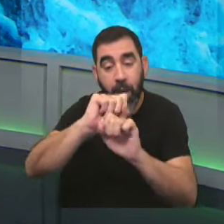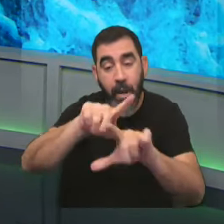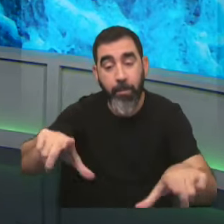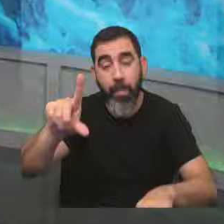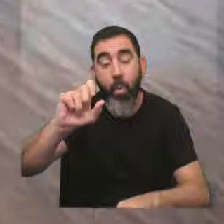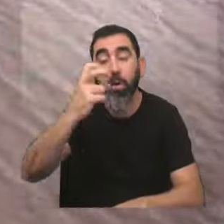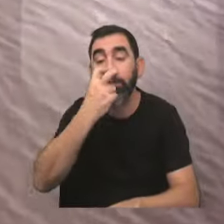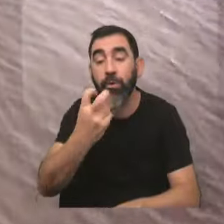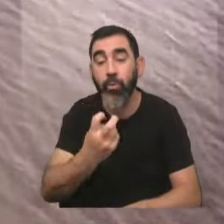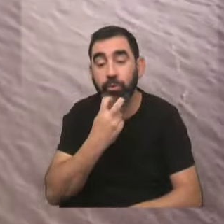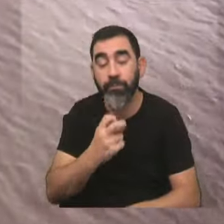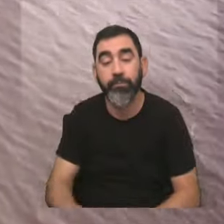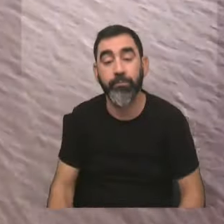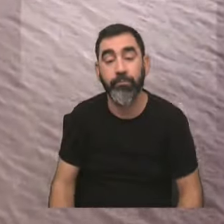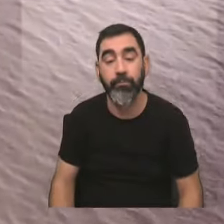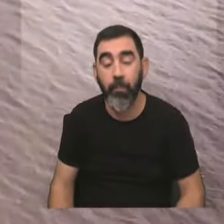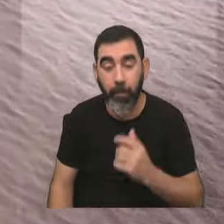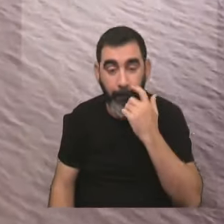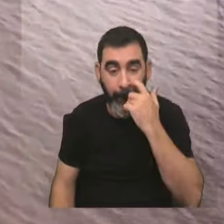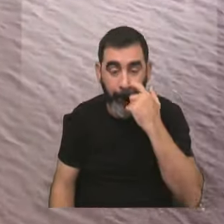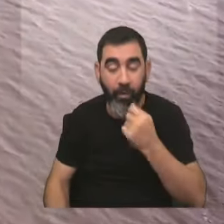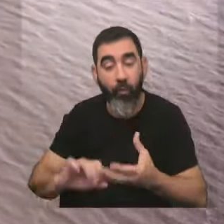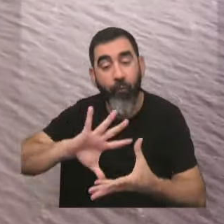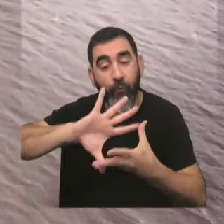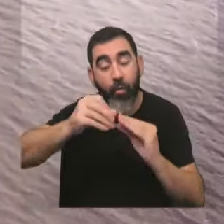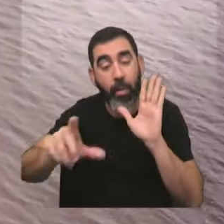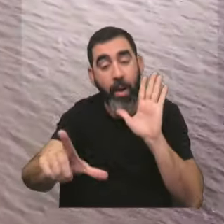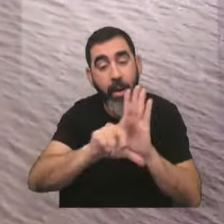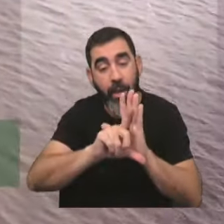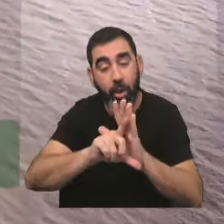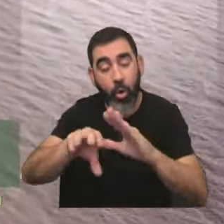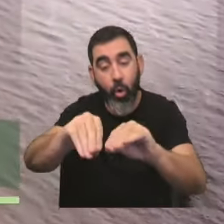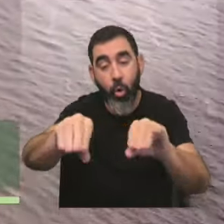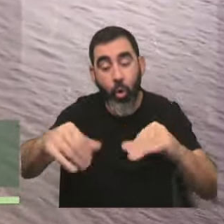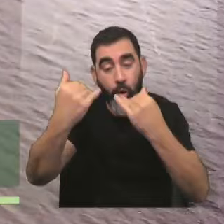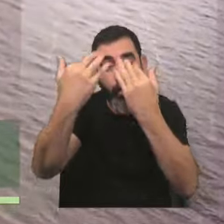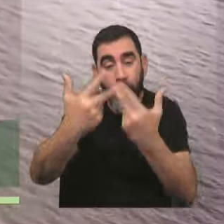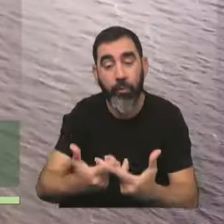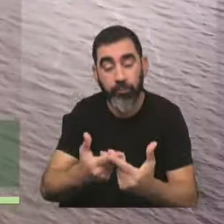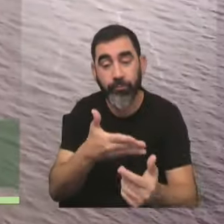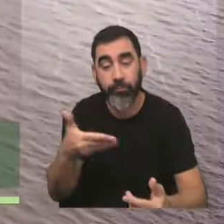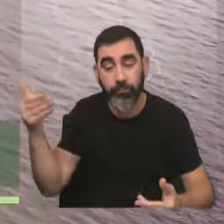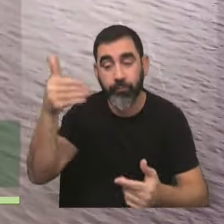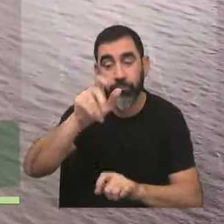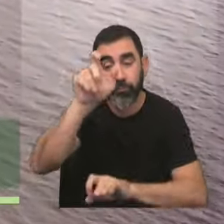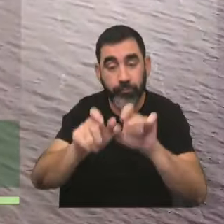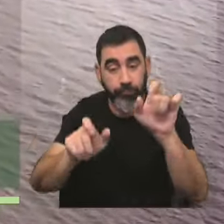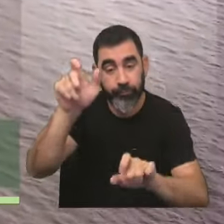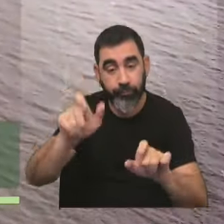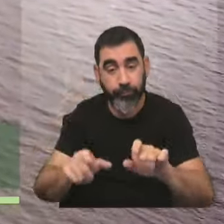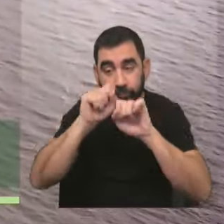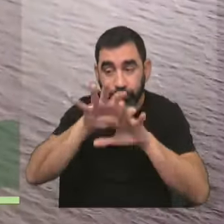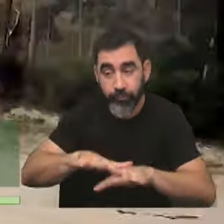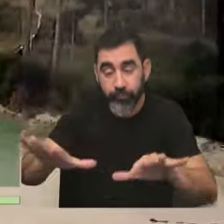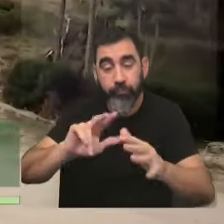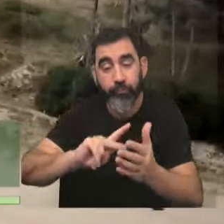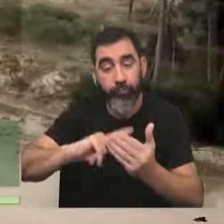José la puesta de manifiesto es una modalidad prevista en la ley de ordenamiento territorial para participación de la ciudadanía y divulgación de